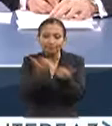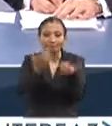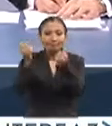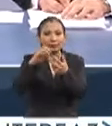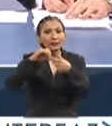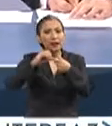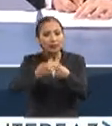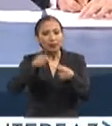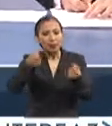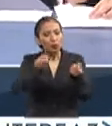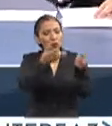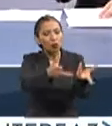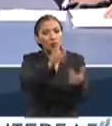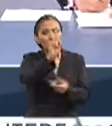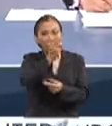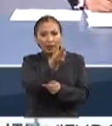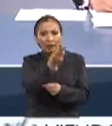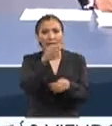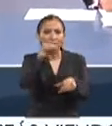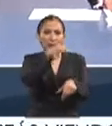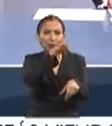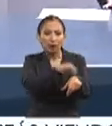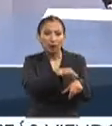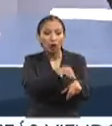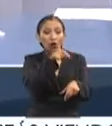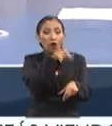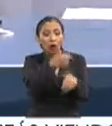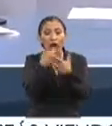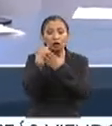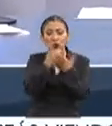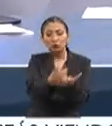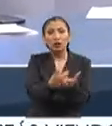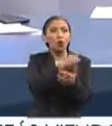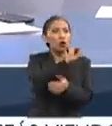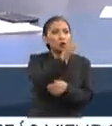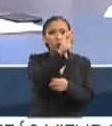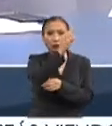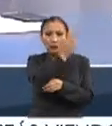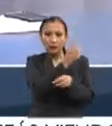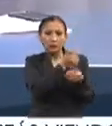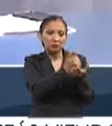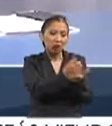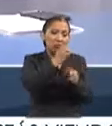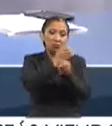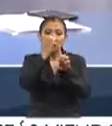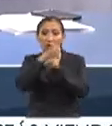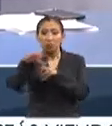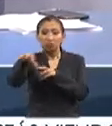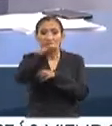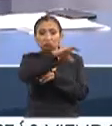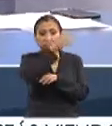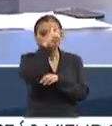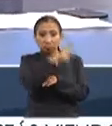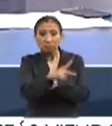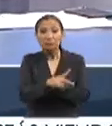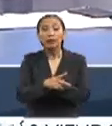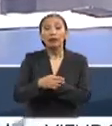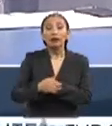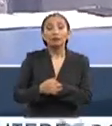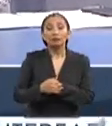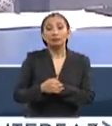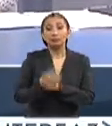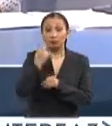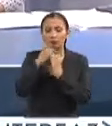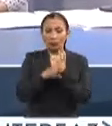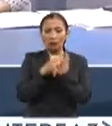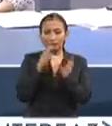estas semillas a la Universidad Autónoma de Chapingo, colaboraciones con universidades de otros estados de la República, y algo